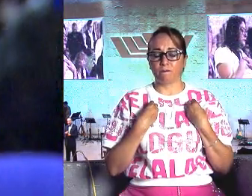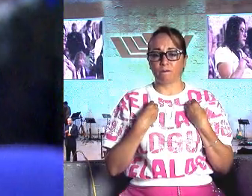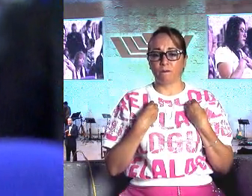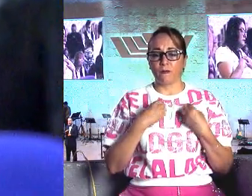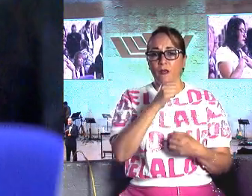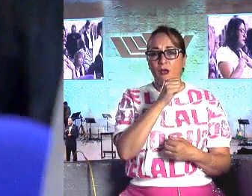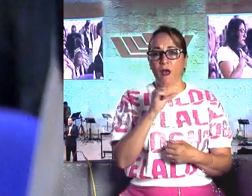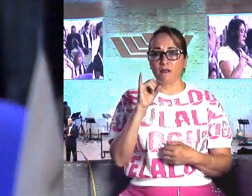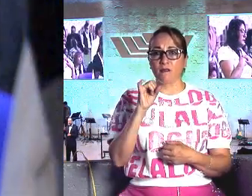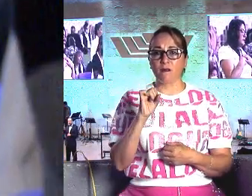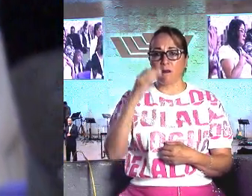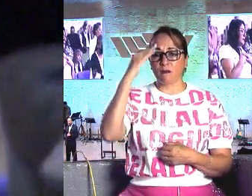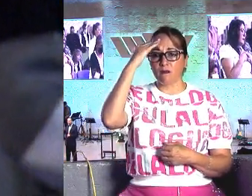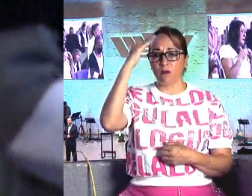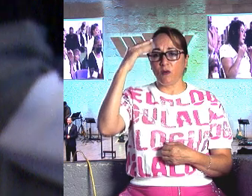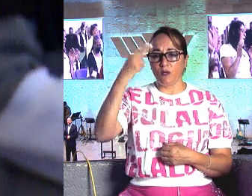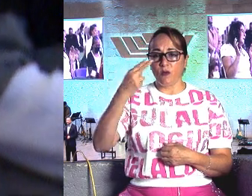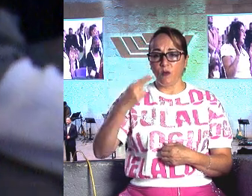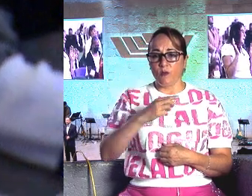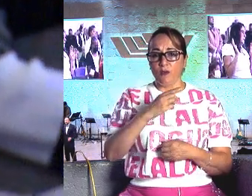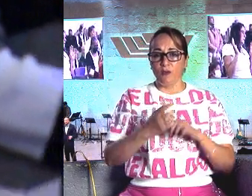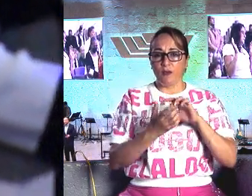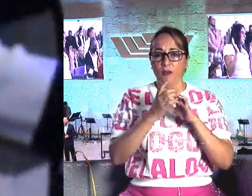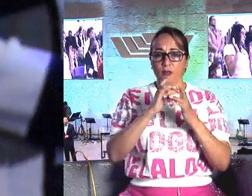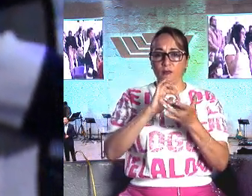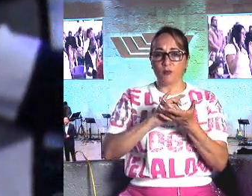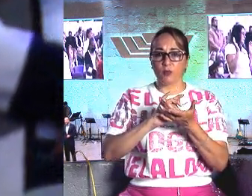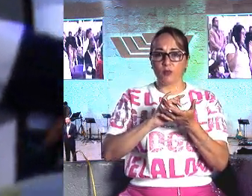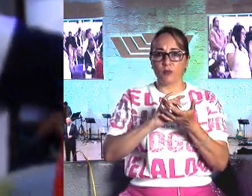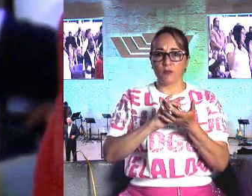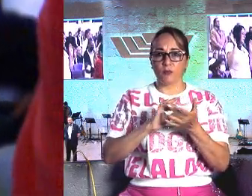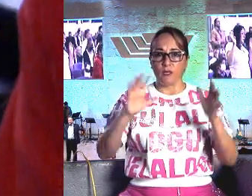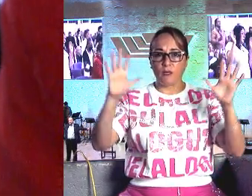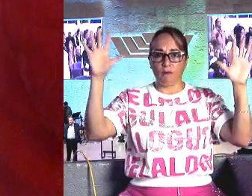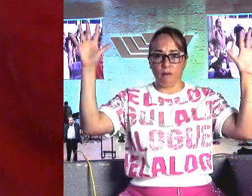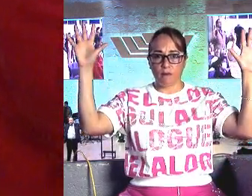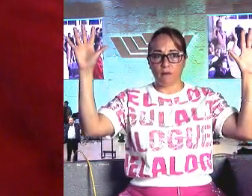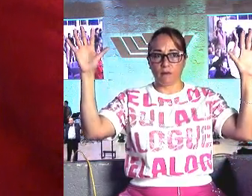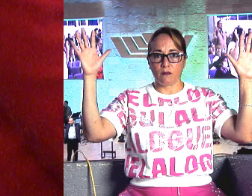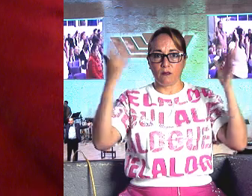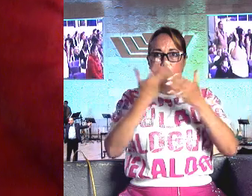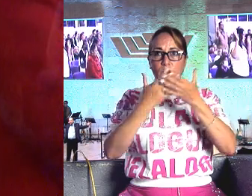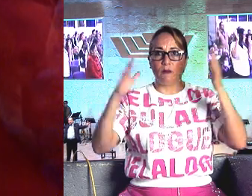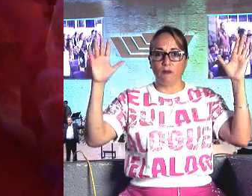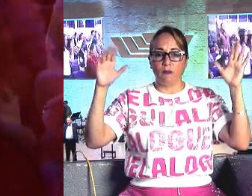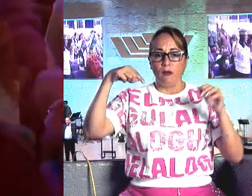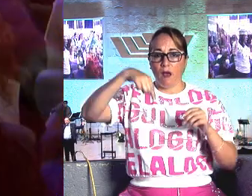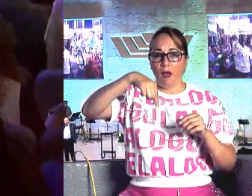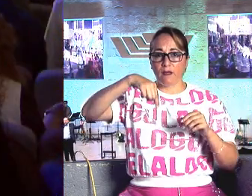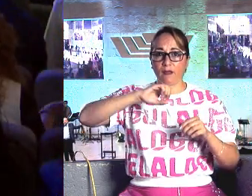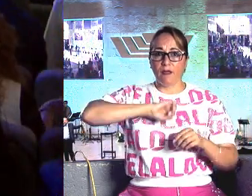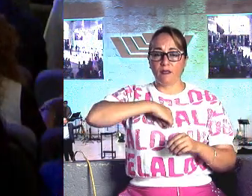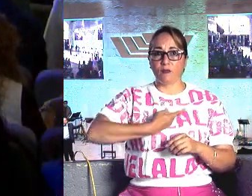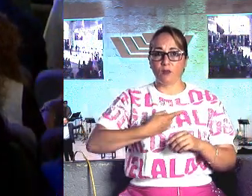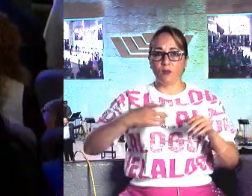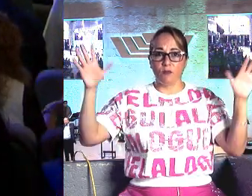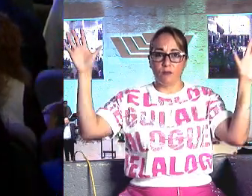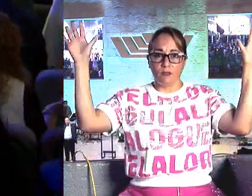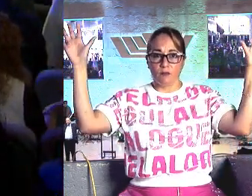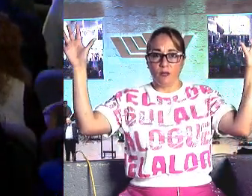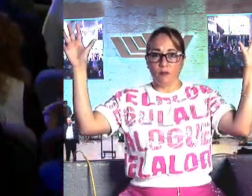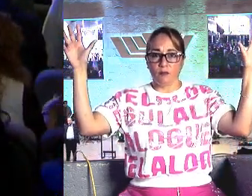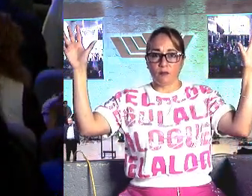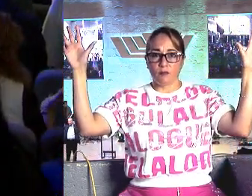Así que, Señor, en el nombre de Jesús, yo te voy a pedir que levantes tus manos y que le digas: Señor Jesús, aquí estoy y vengo a levantar mis manos a